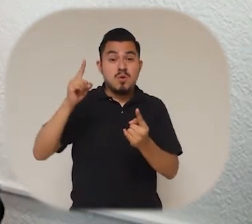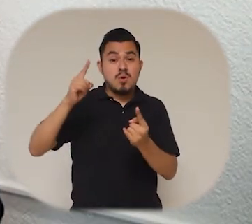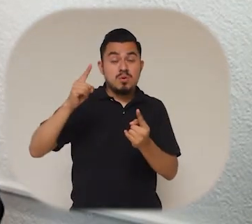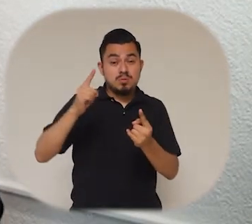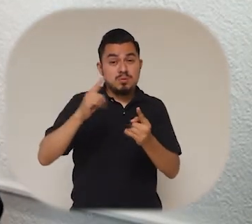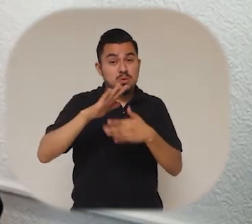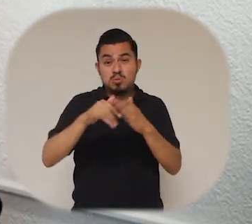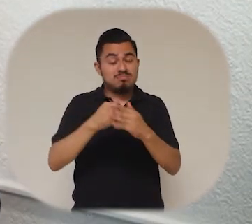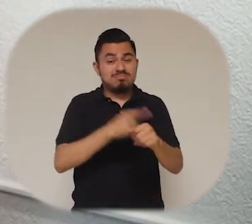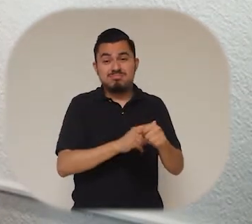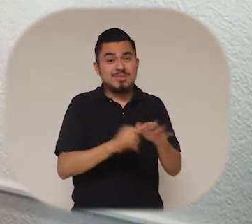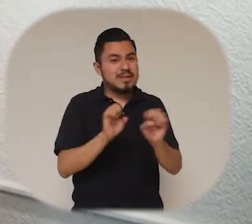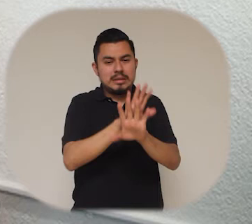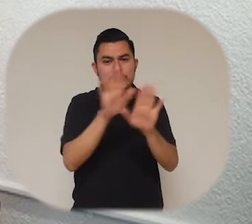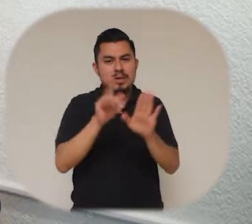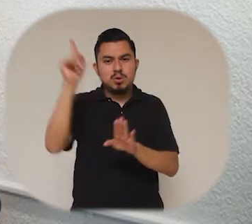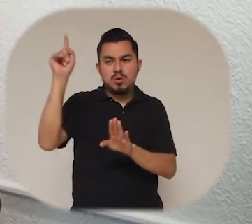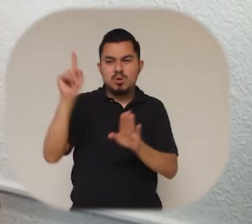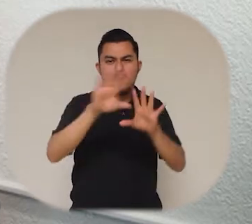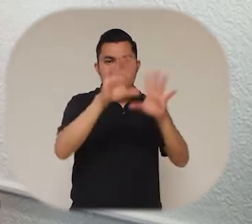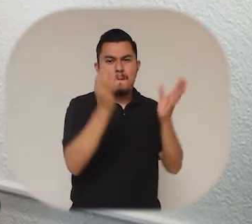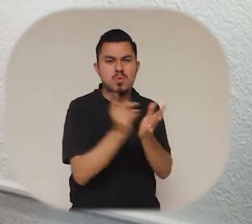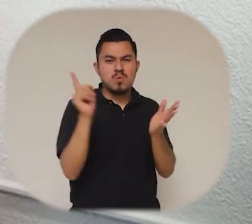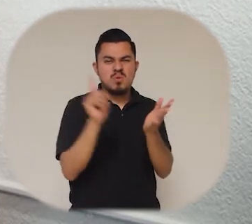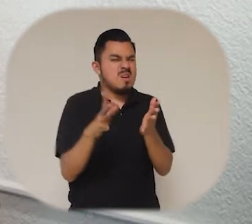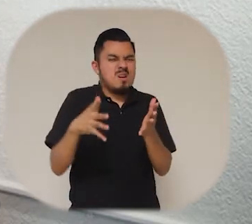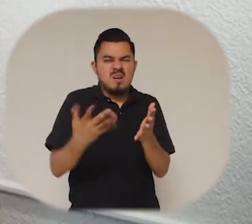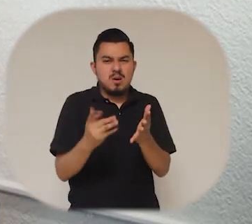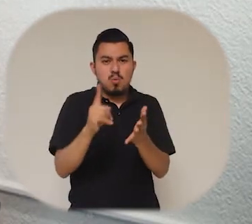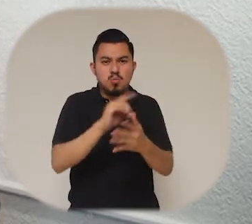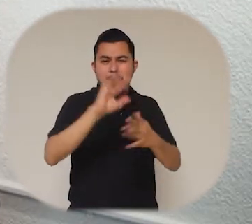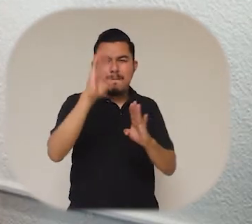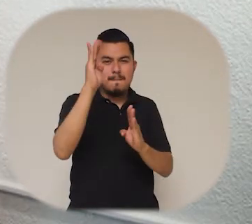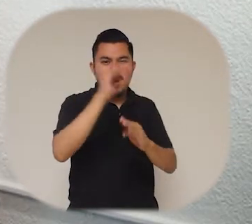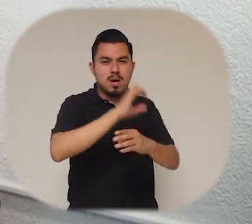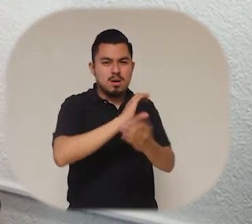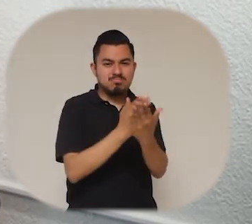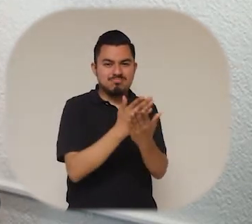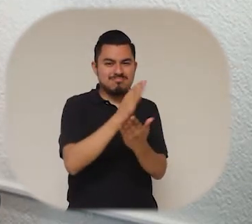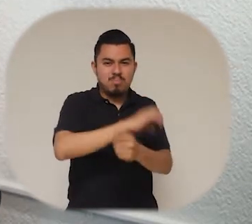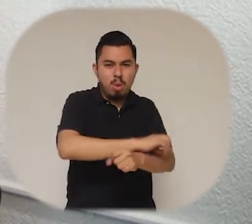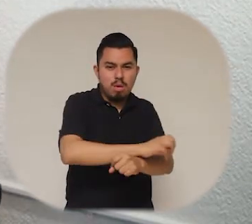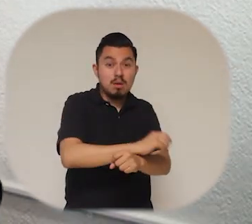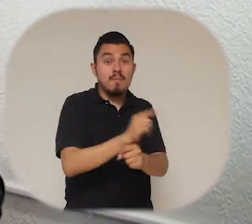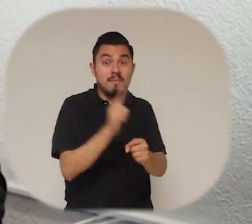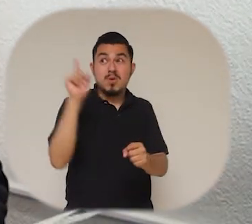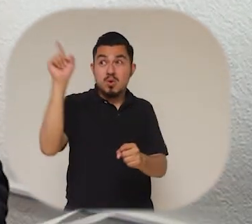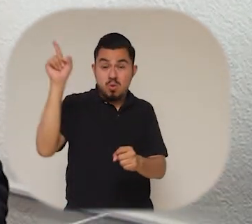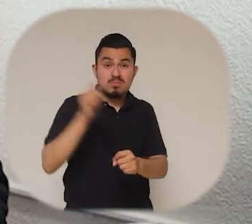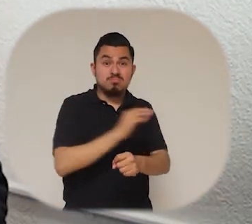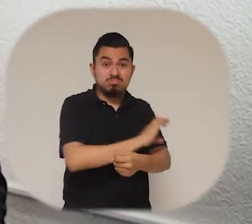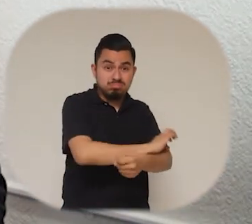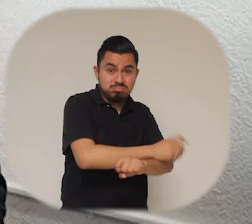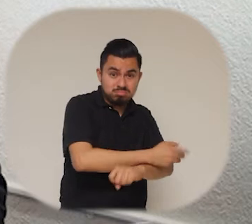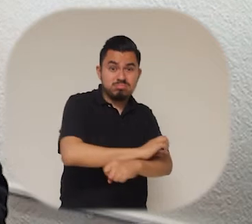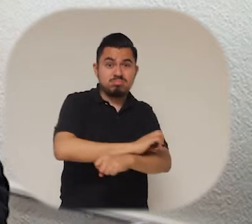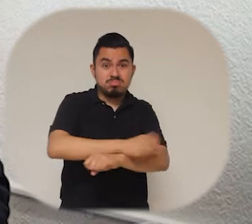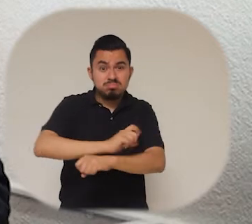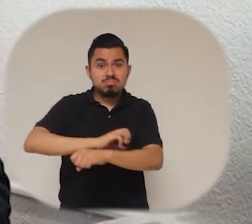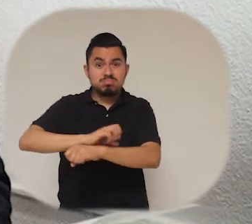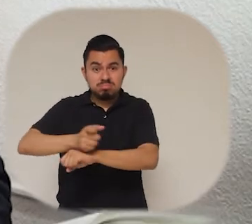para hacer una ofrenda. Él vino para morir, y esto ocurrió en la cruz de una forma